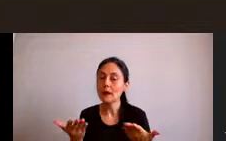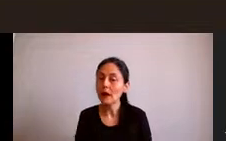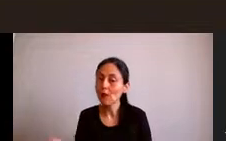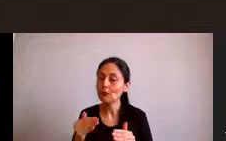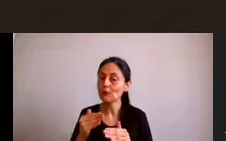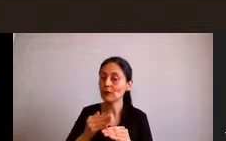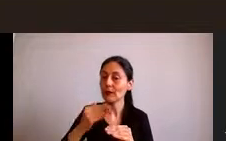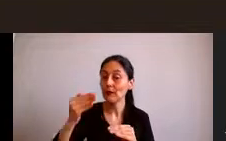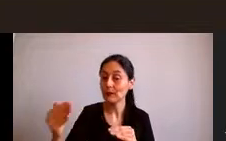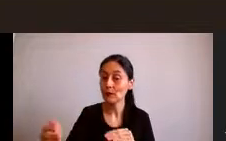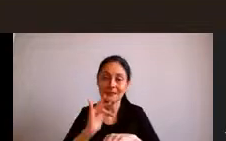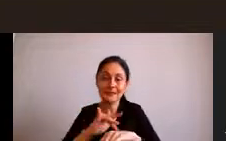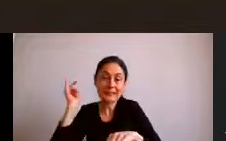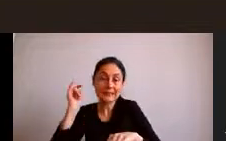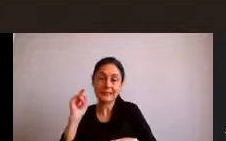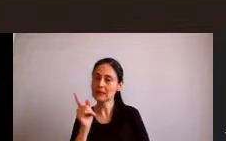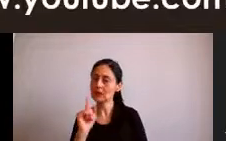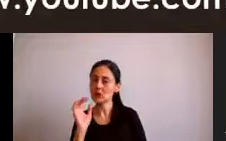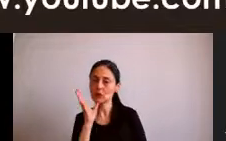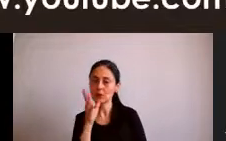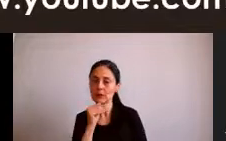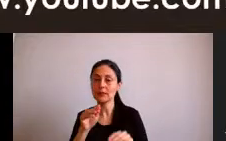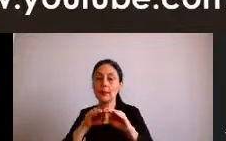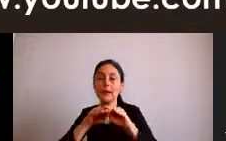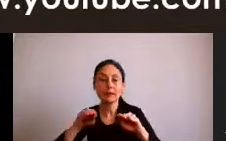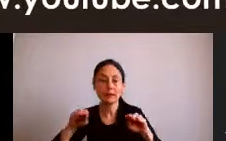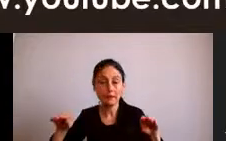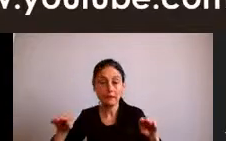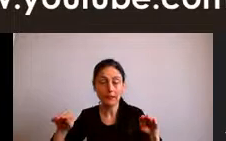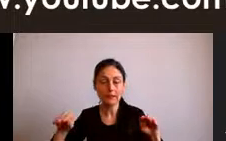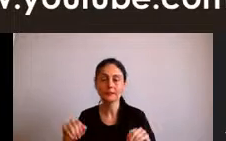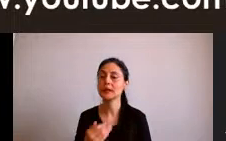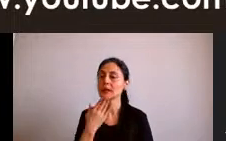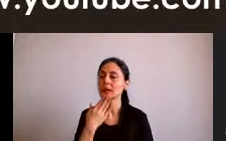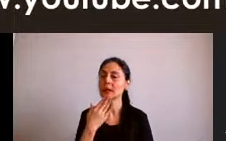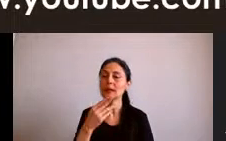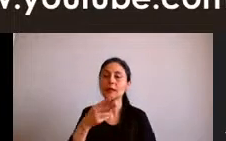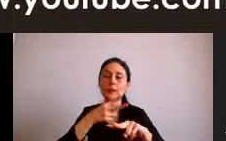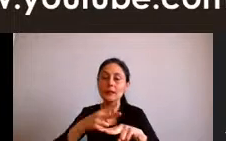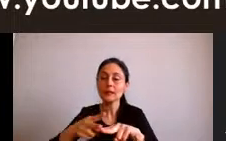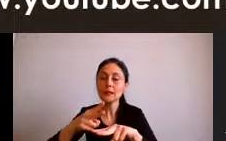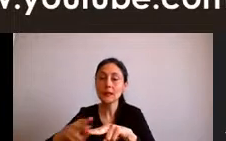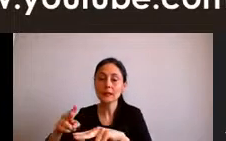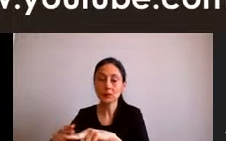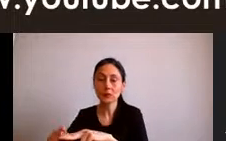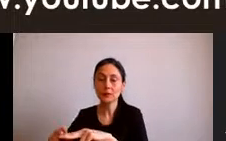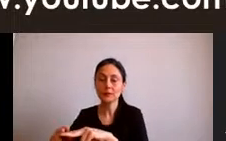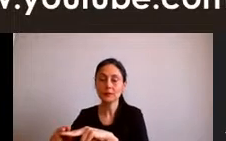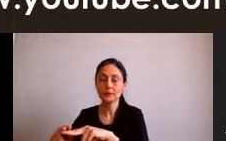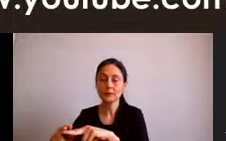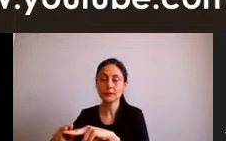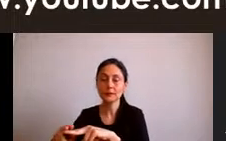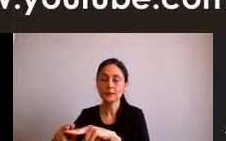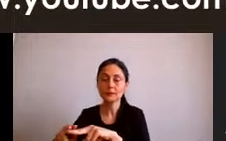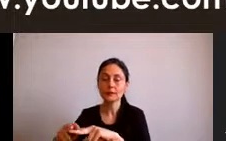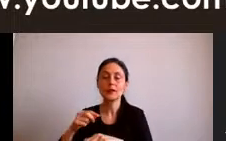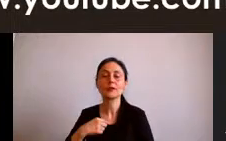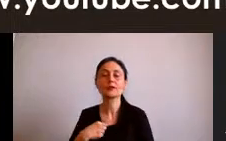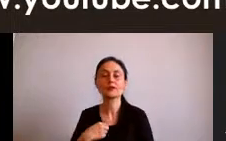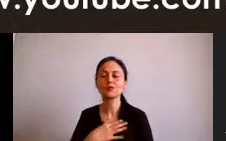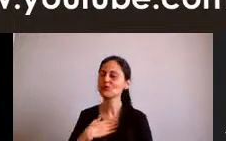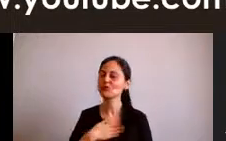como crítica, ¿ya? ¿Qué más también se ha hecho? Es importante, yo quisiera comentar un poco cómo